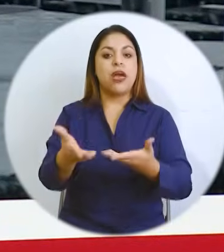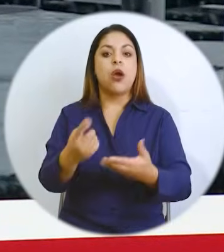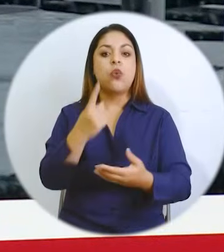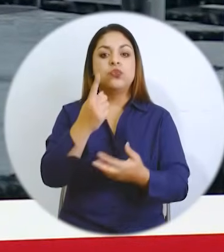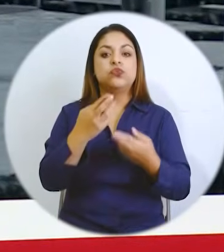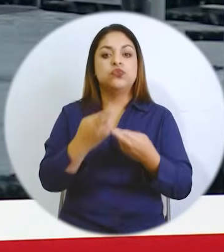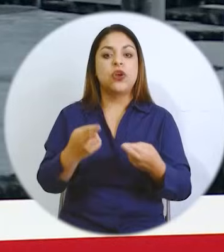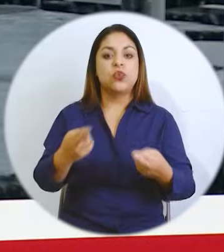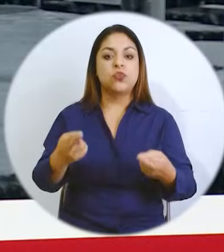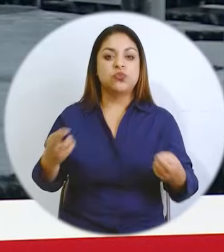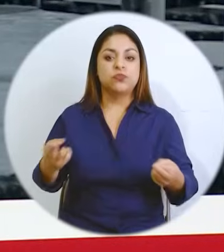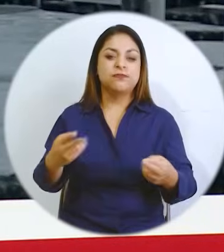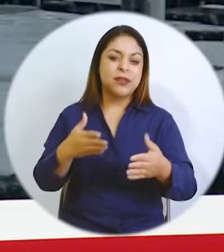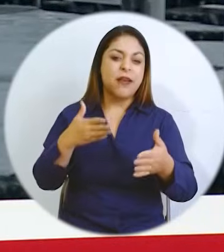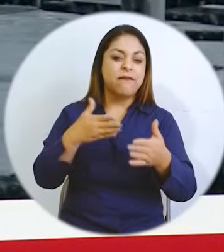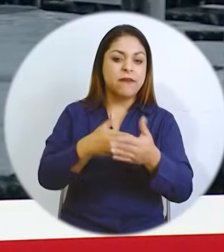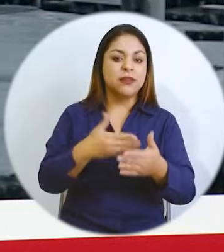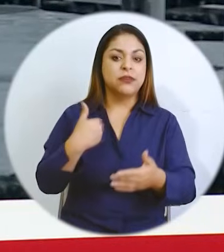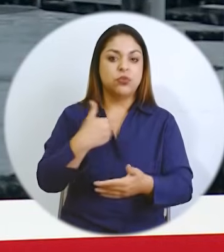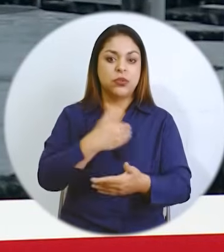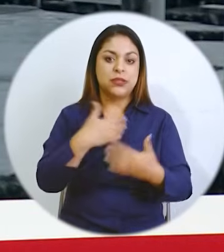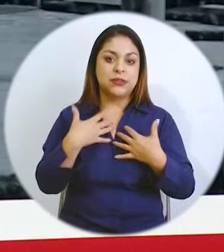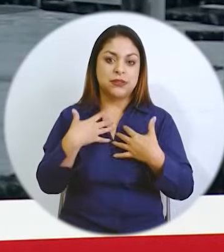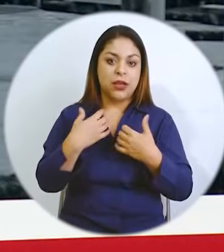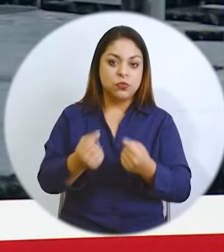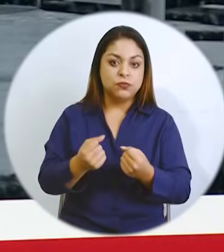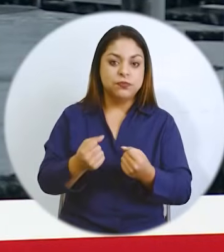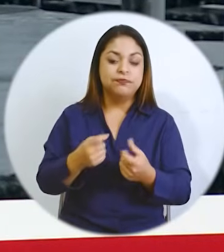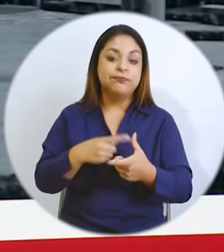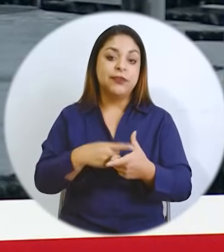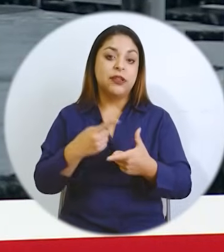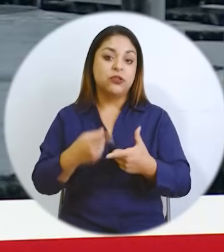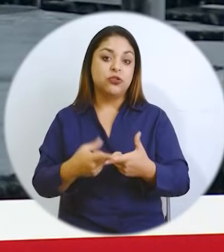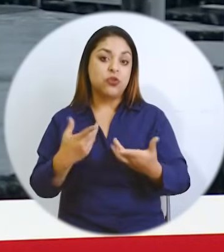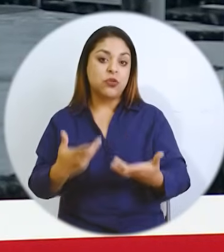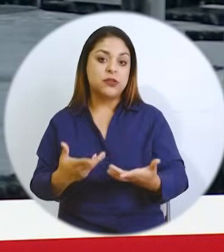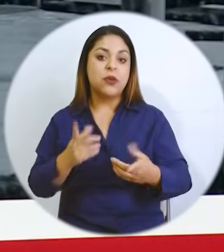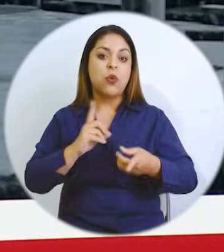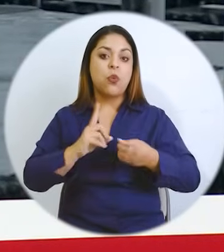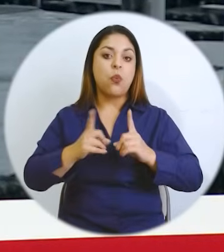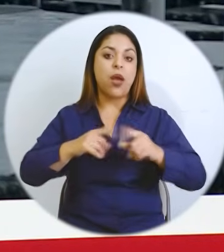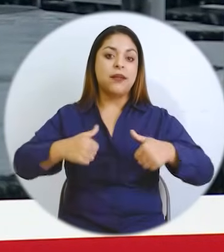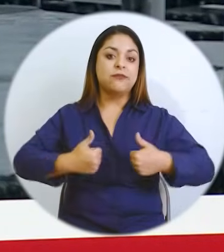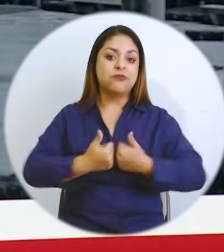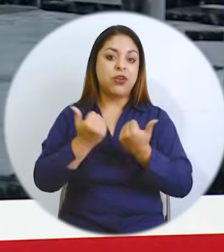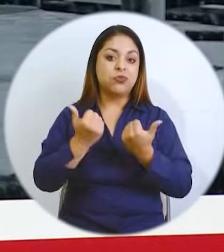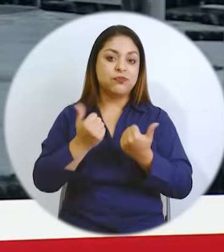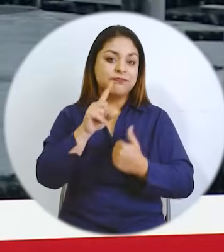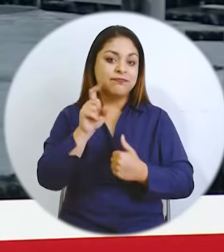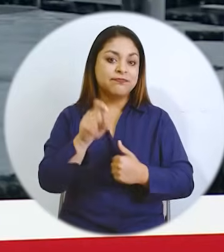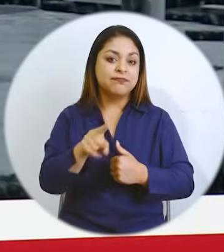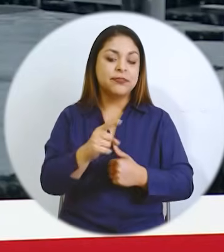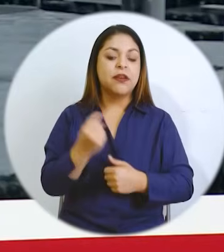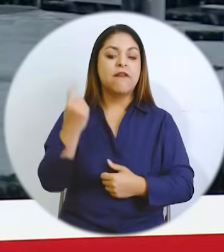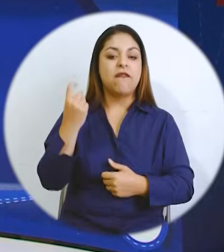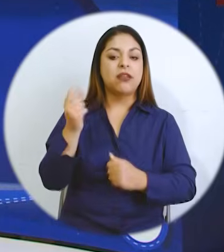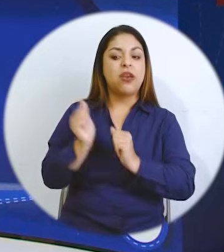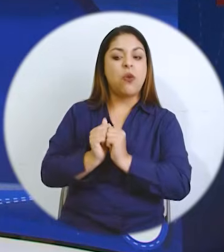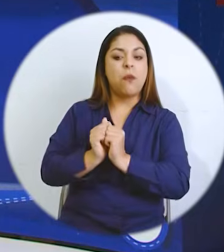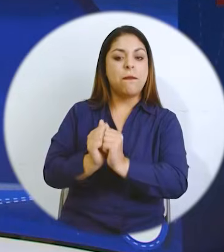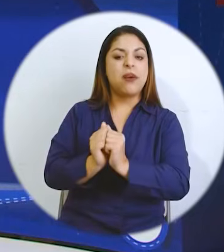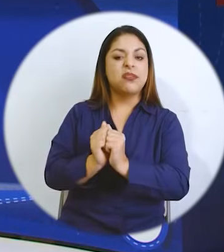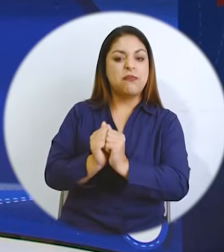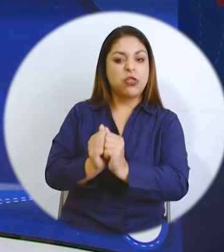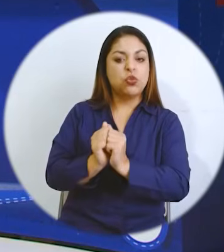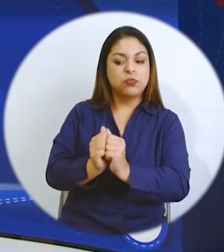están brindando un recurso el que va a afectar nuestra salud. Entonces, ¿qué retos tienen? La falta de